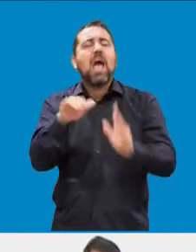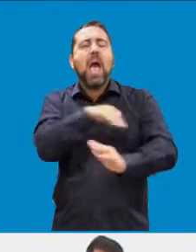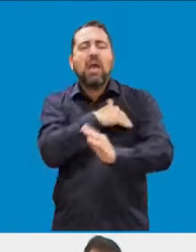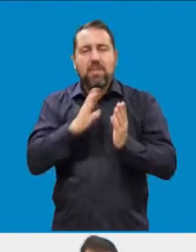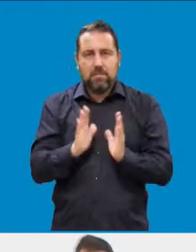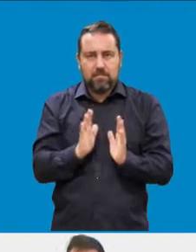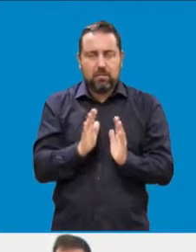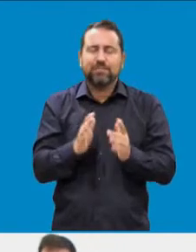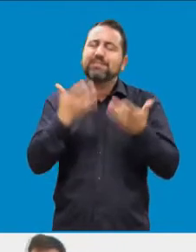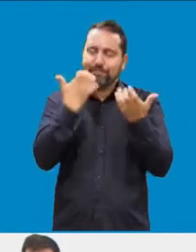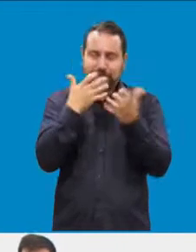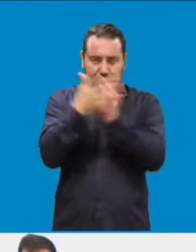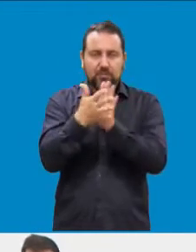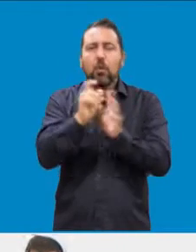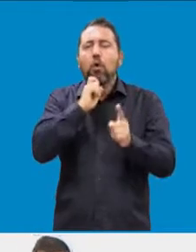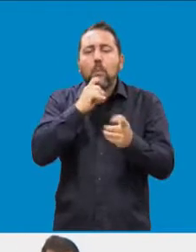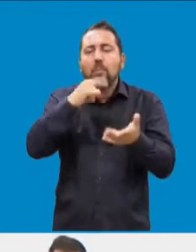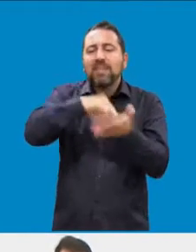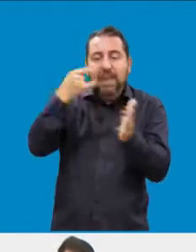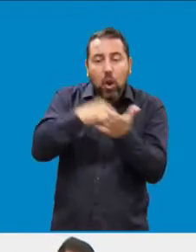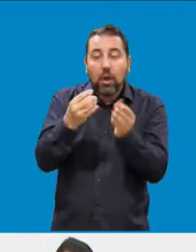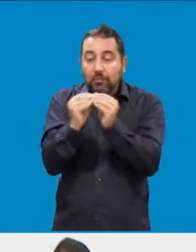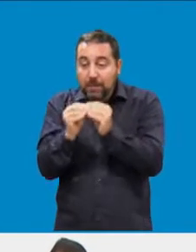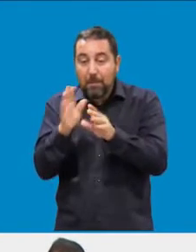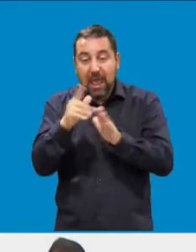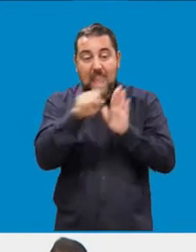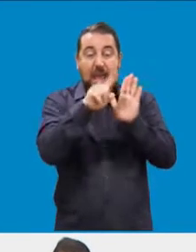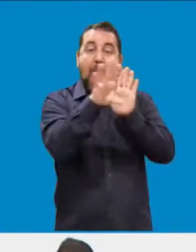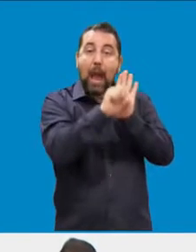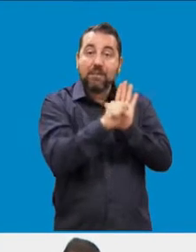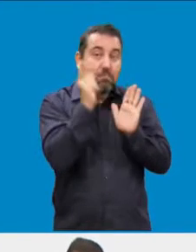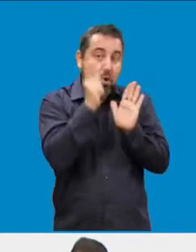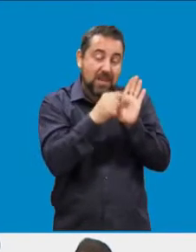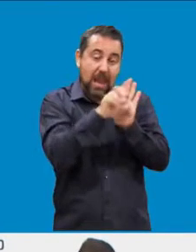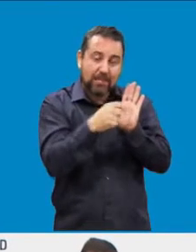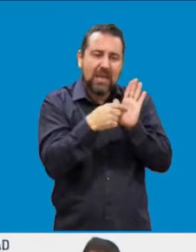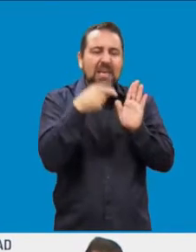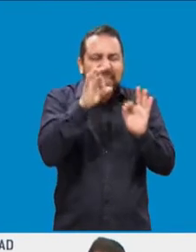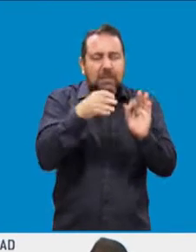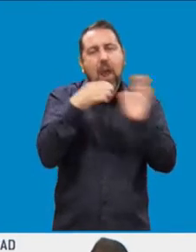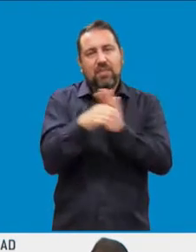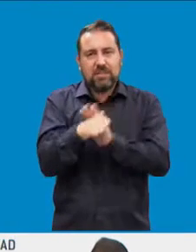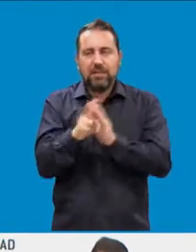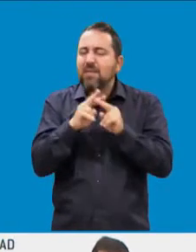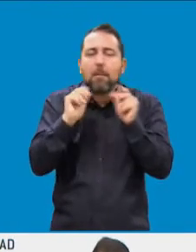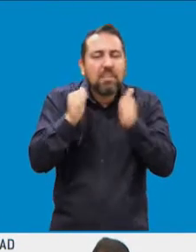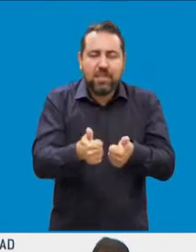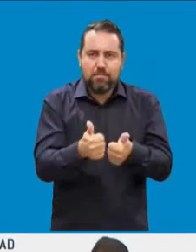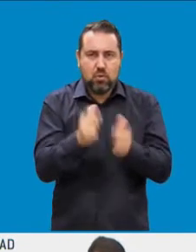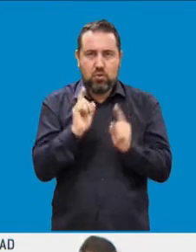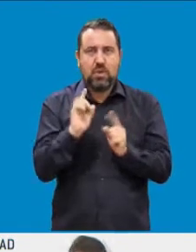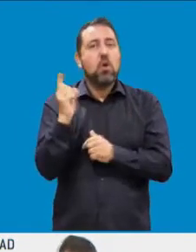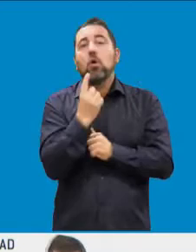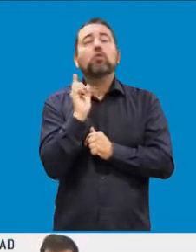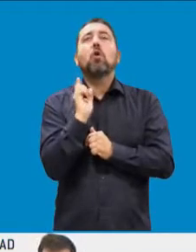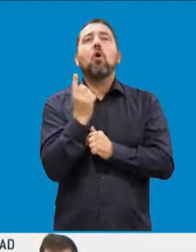académicos, o sea, cómo desarrollar una metodología para implementar apps móviles que sean accesibles y desde un